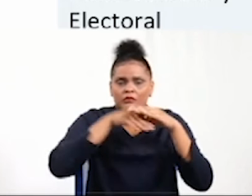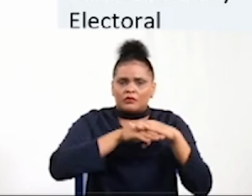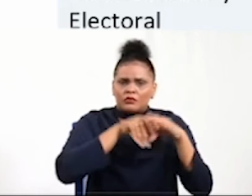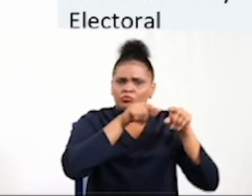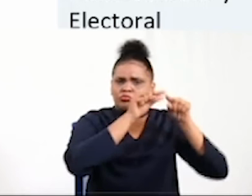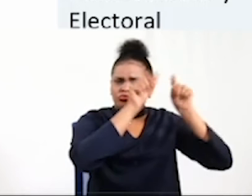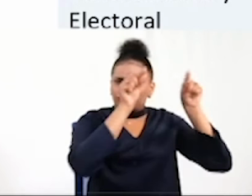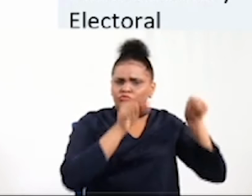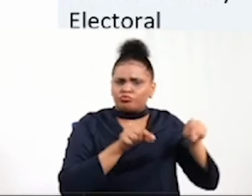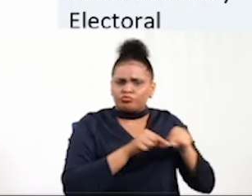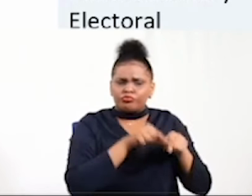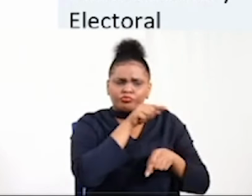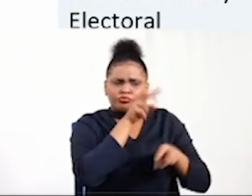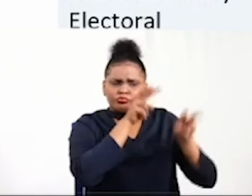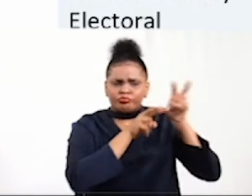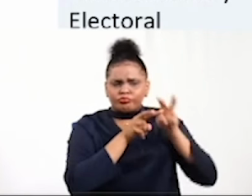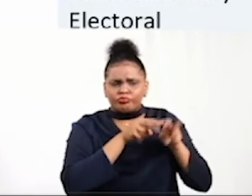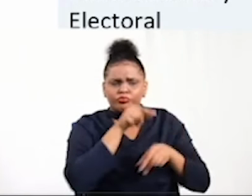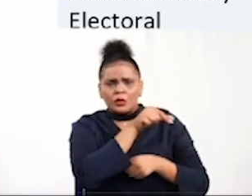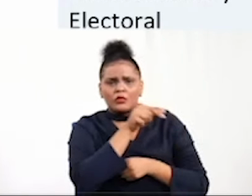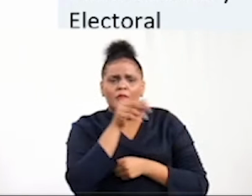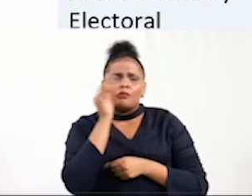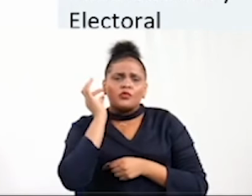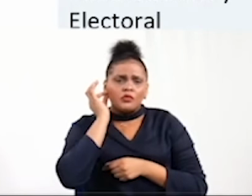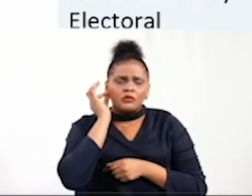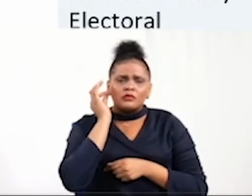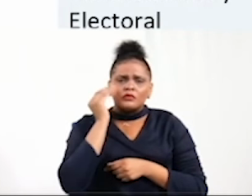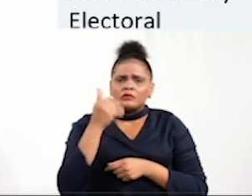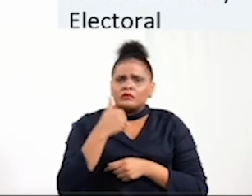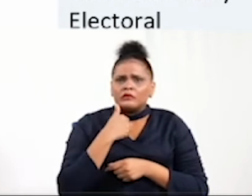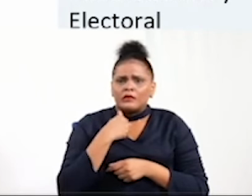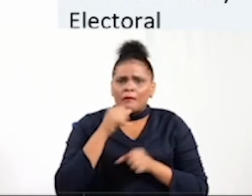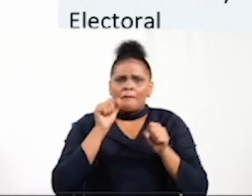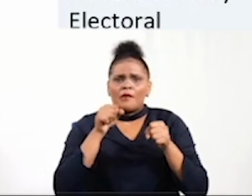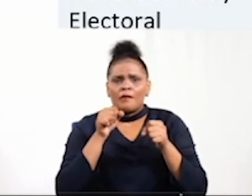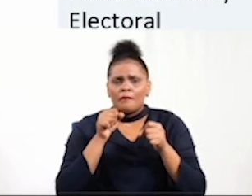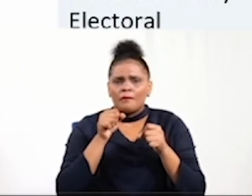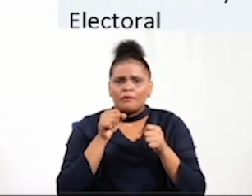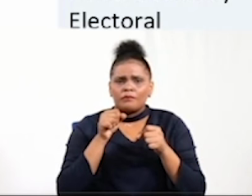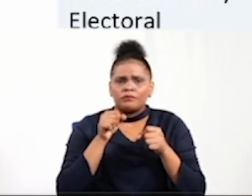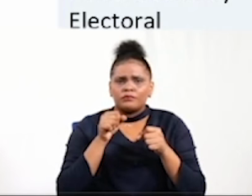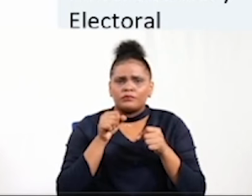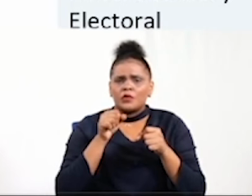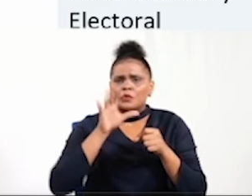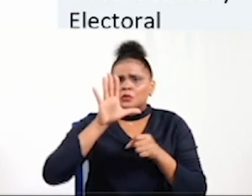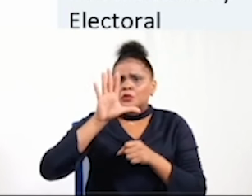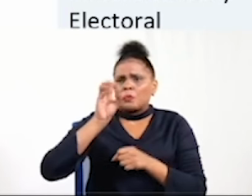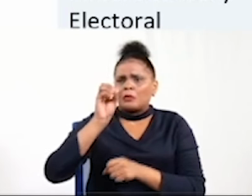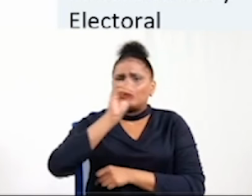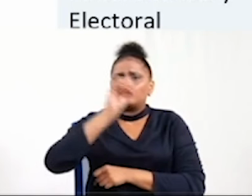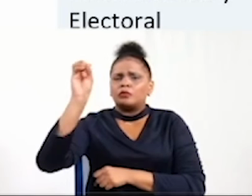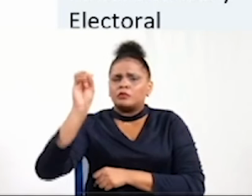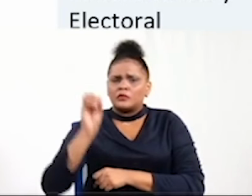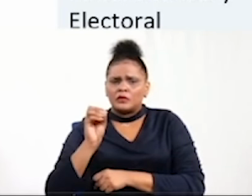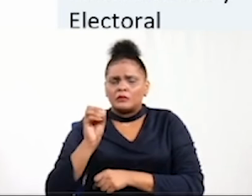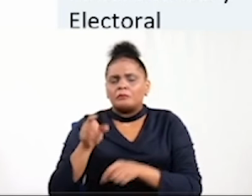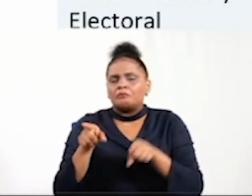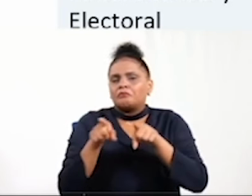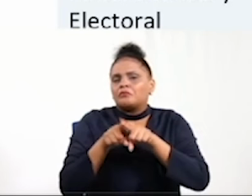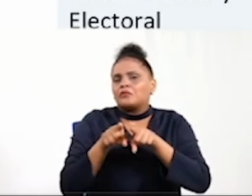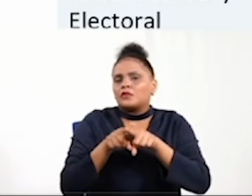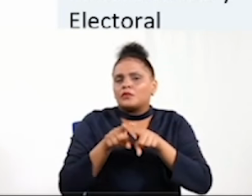si las mujeres en muchos países tienen una militancia también en torno al 50 por ciento lo que no puede ser